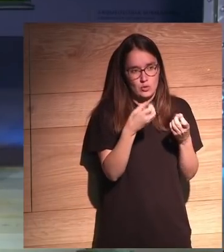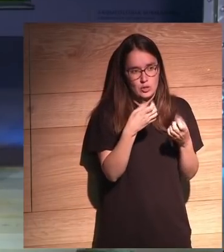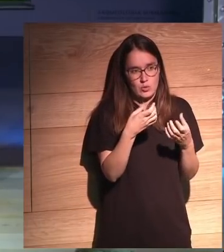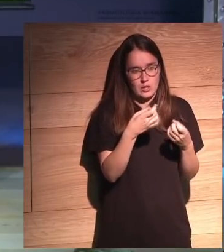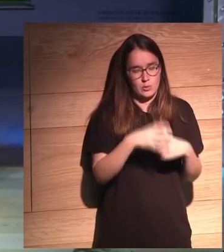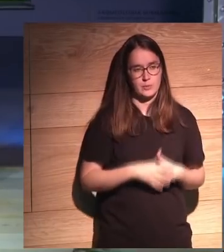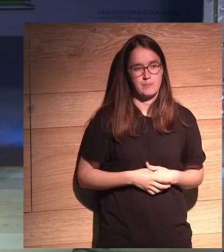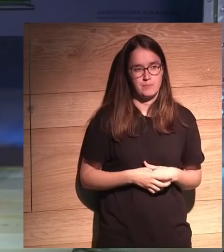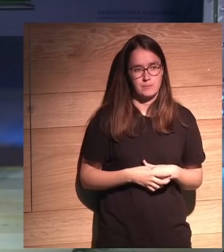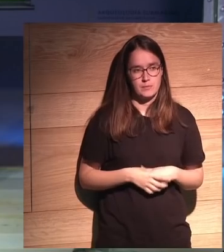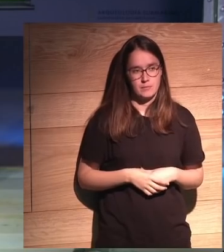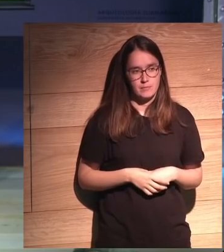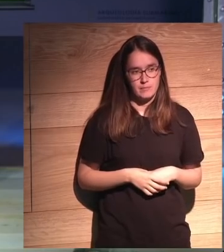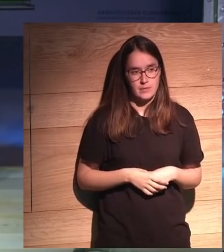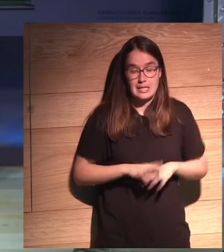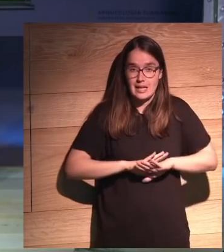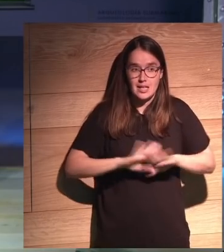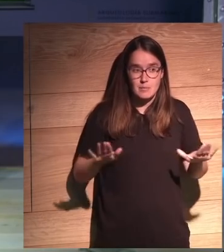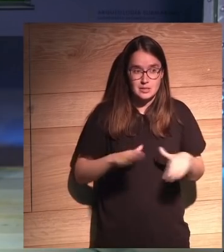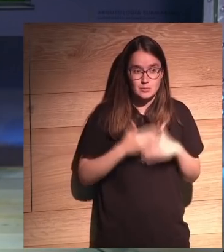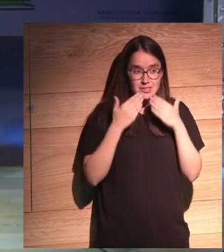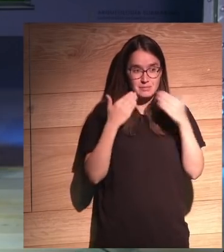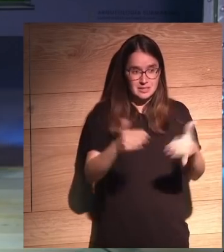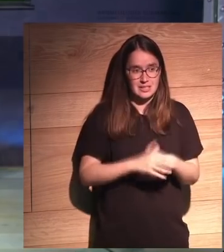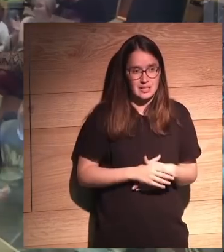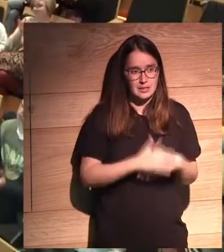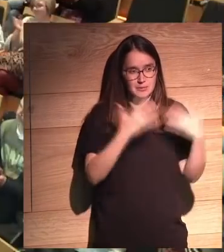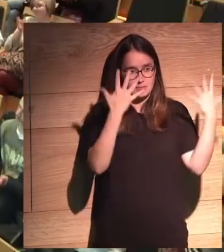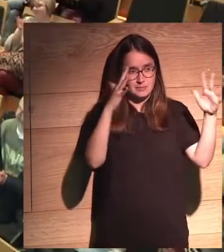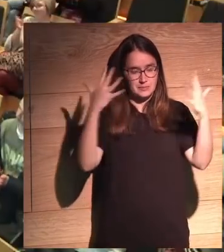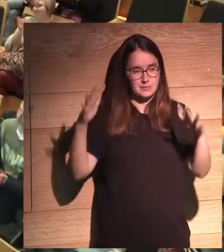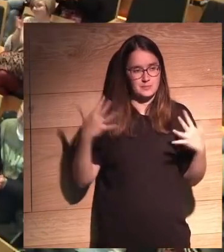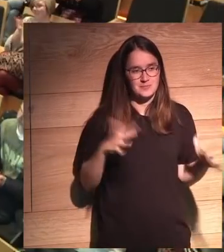estudiar y todavía siguen estudiando. Nada más. Muchísimas gracias.